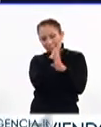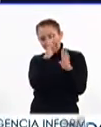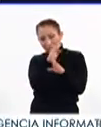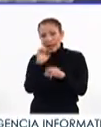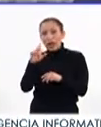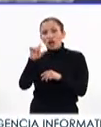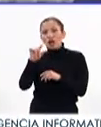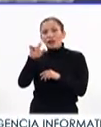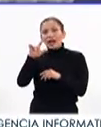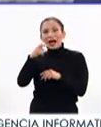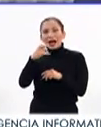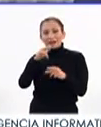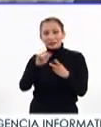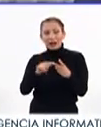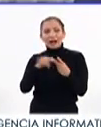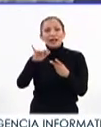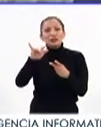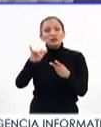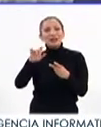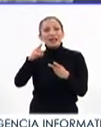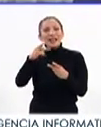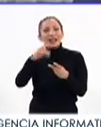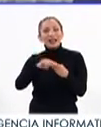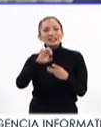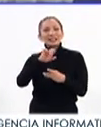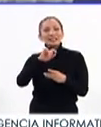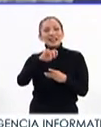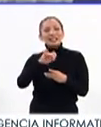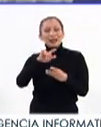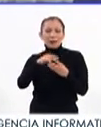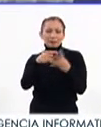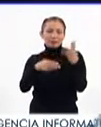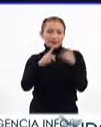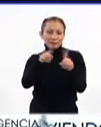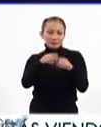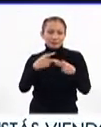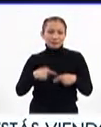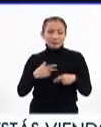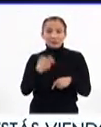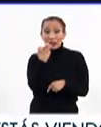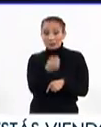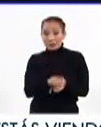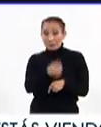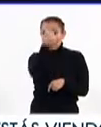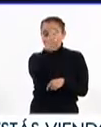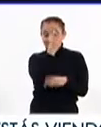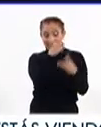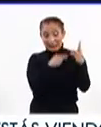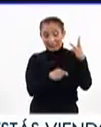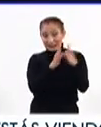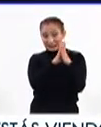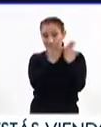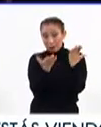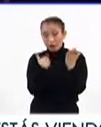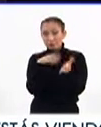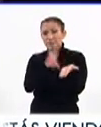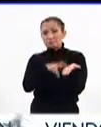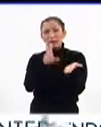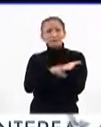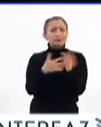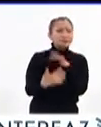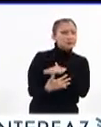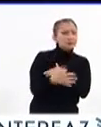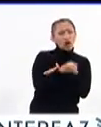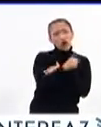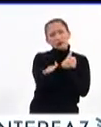Eco de la Garza, Jesús Helguera, César Silva, entre otros. Estas primeras 3 obras tendrán un precio